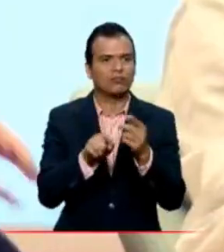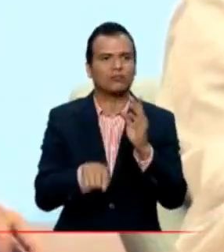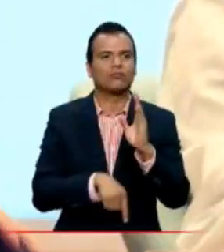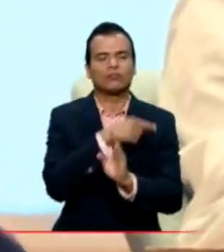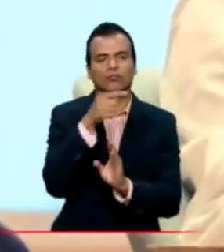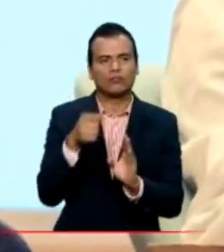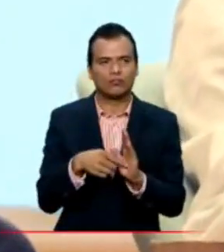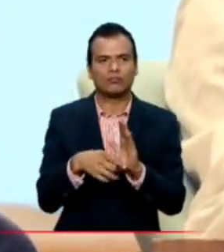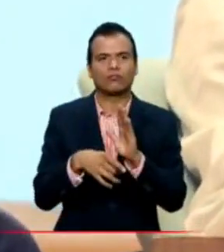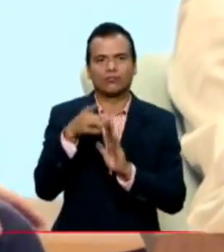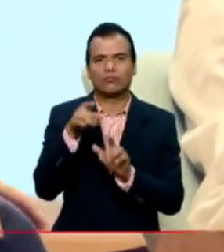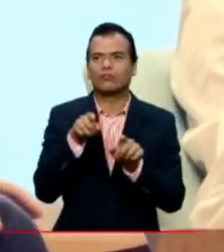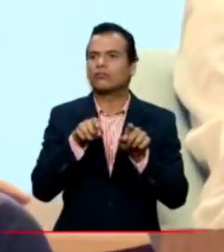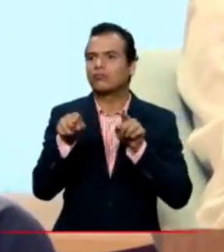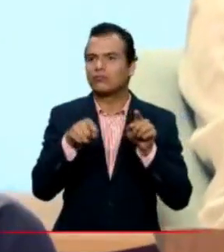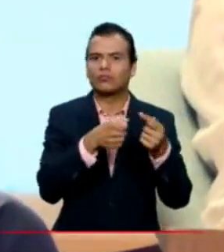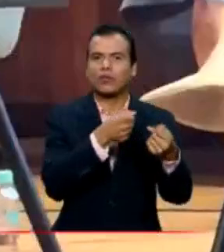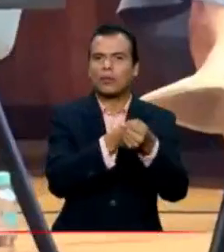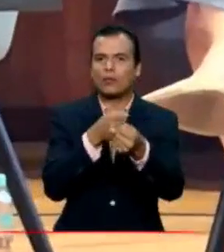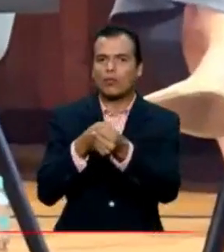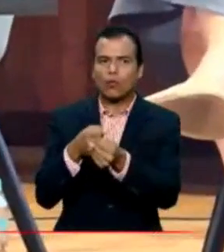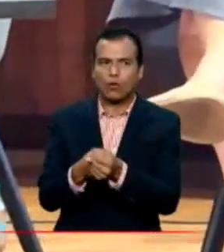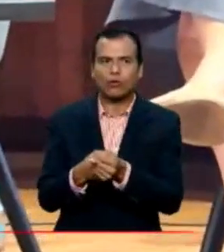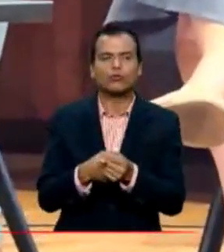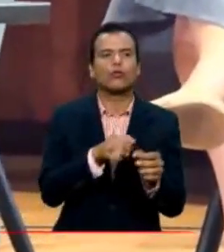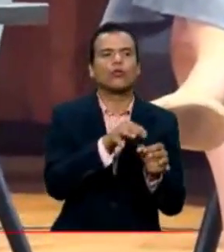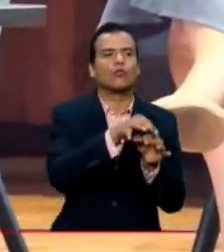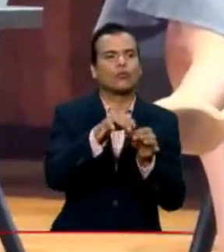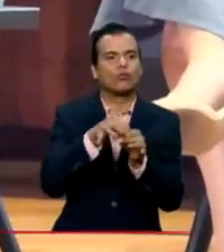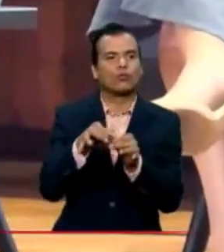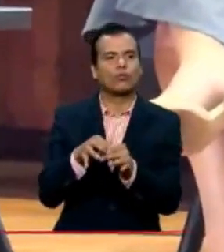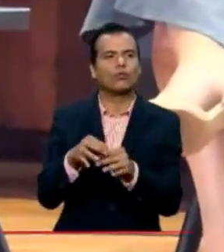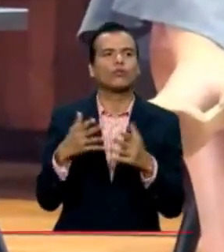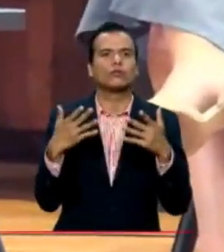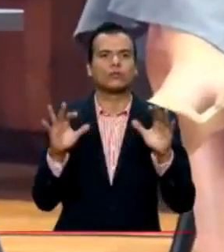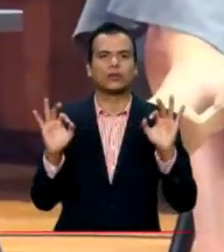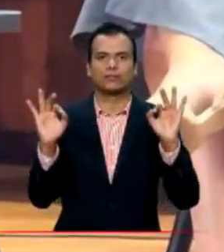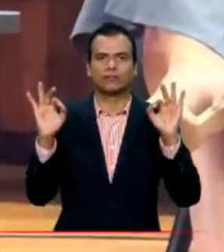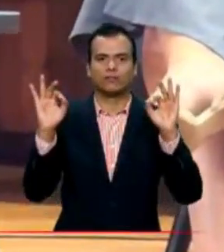proyectos en los municipios que rodean a Cali y que hacen parte del área metropolitana.